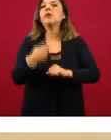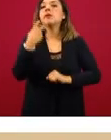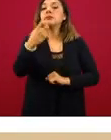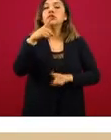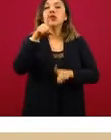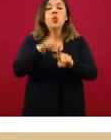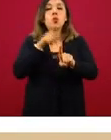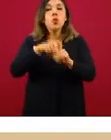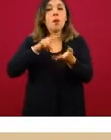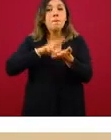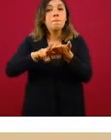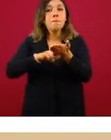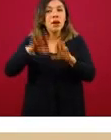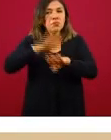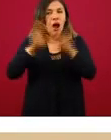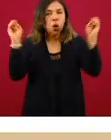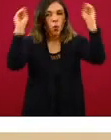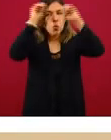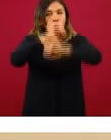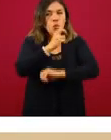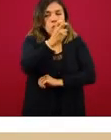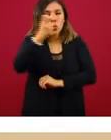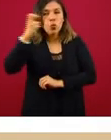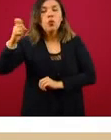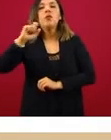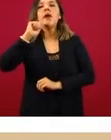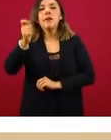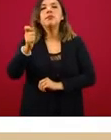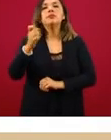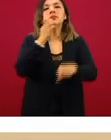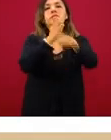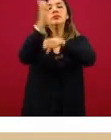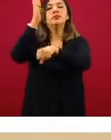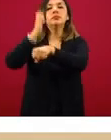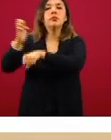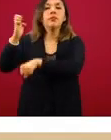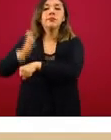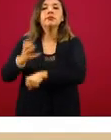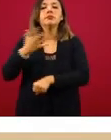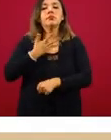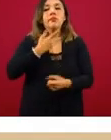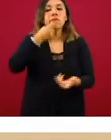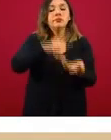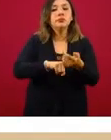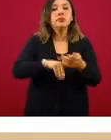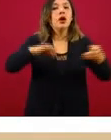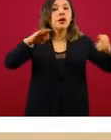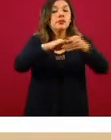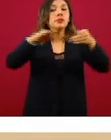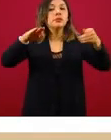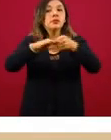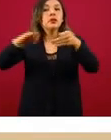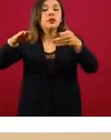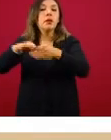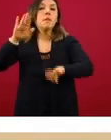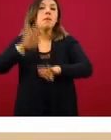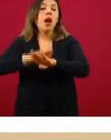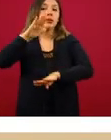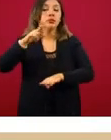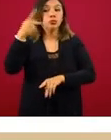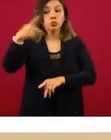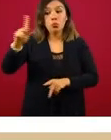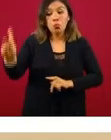los colores verdes más oscuros representan las entidades federativas que a su vez tienen la tasa de incidencia acumulada para